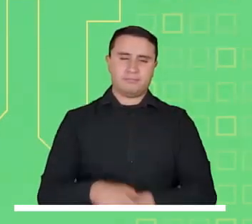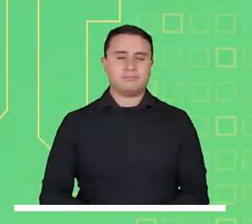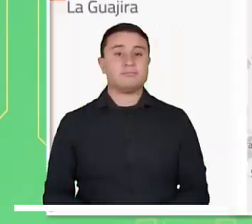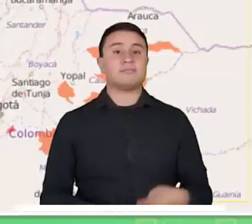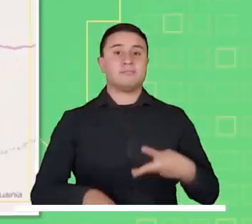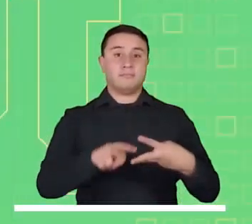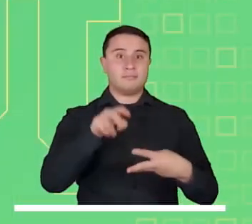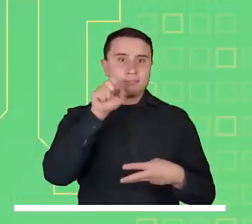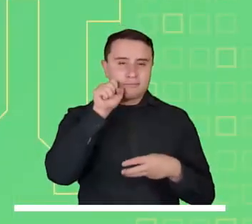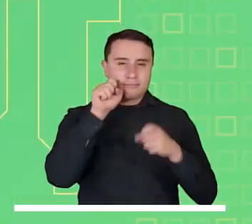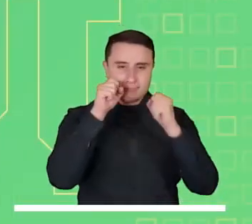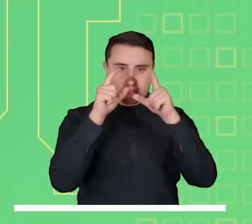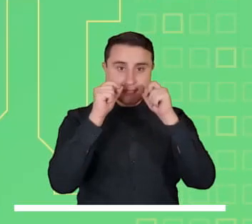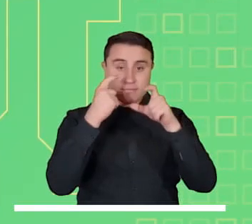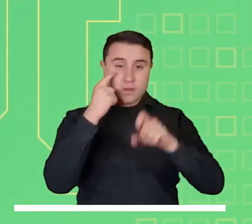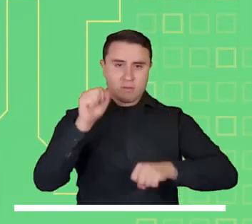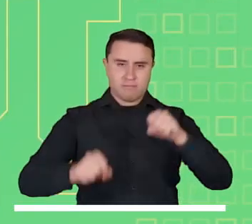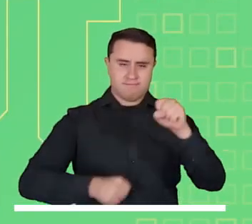Guafal.